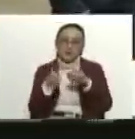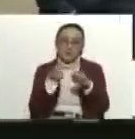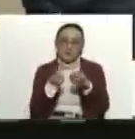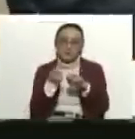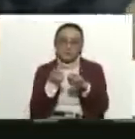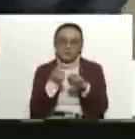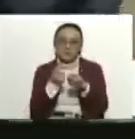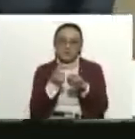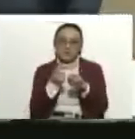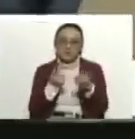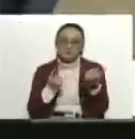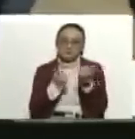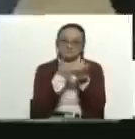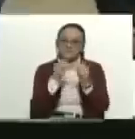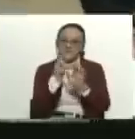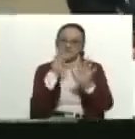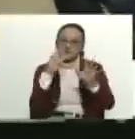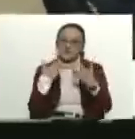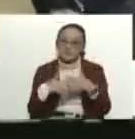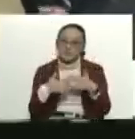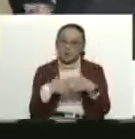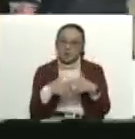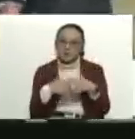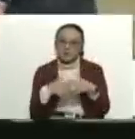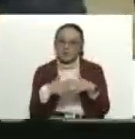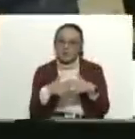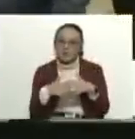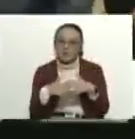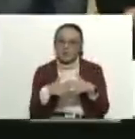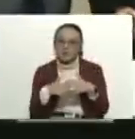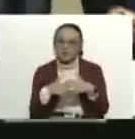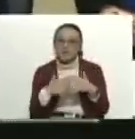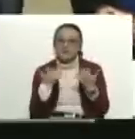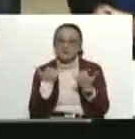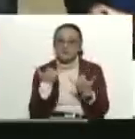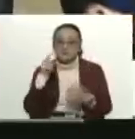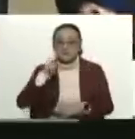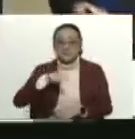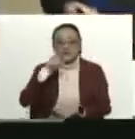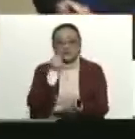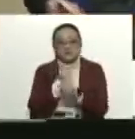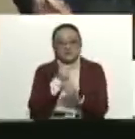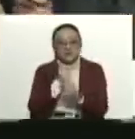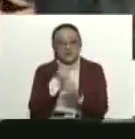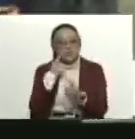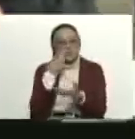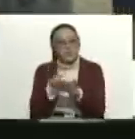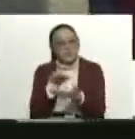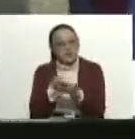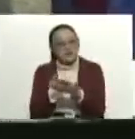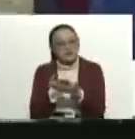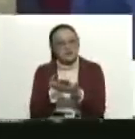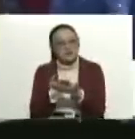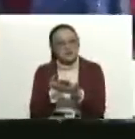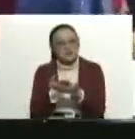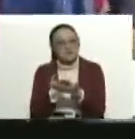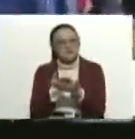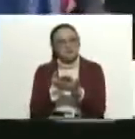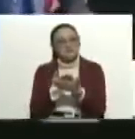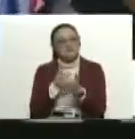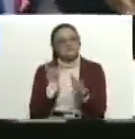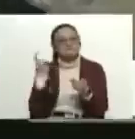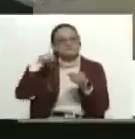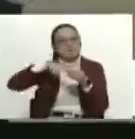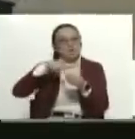a los 18 motores. Además, va a tener, sin lugar a duda, el trabajo de presentar la propuesta de ingresar a los BRICS,